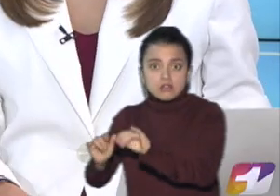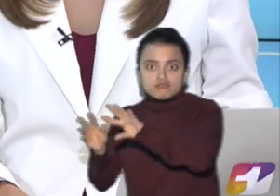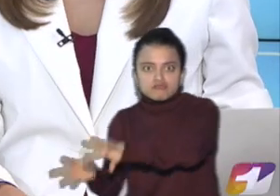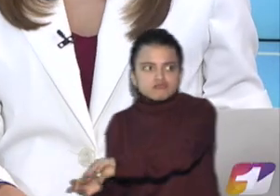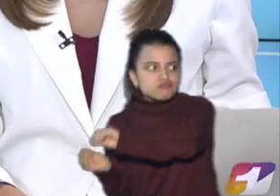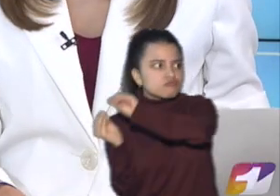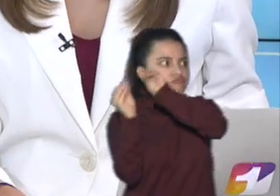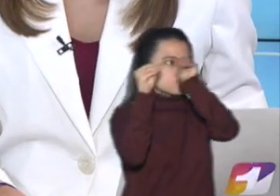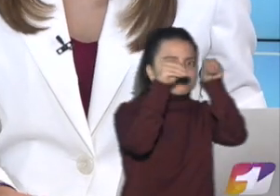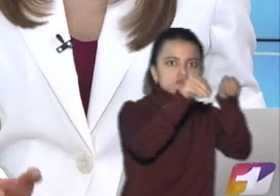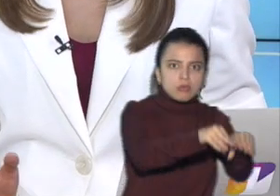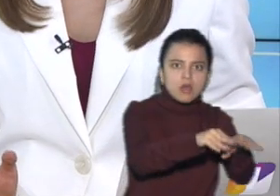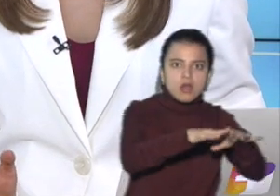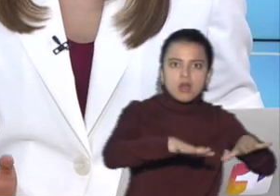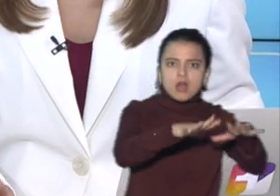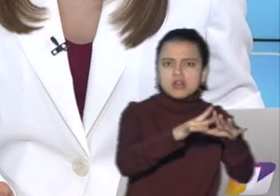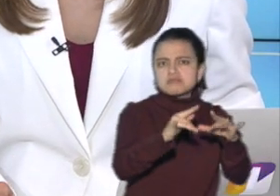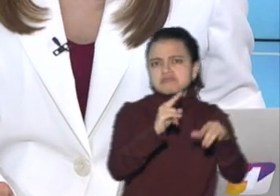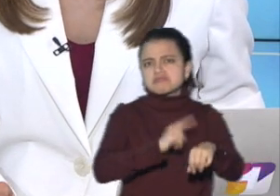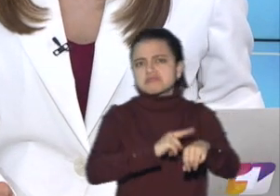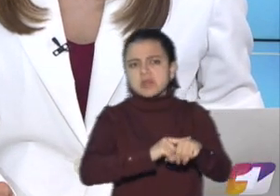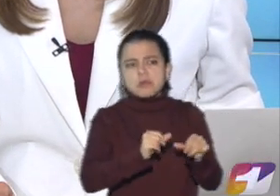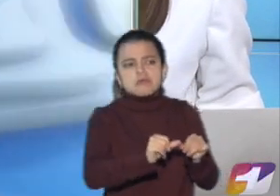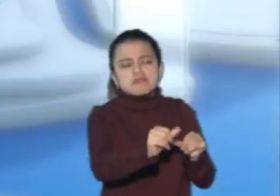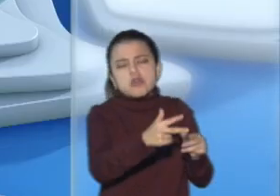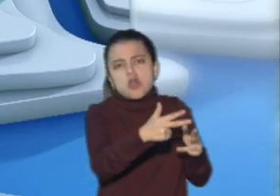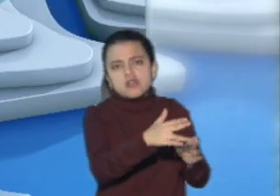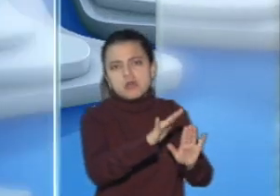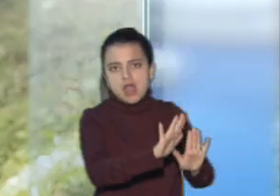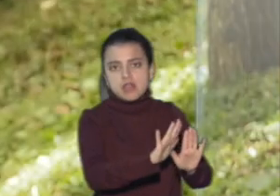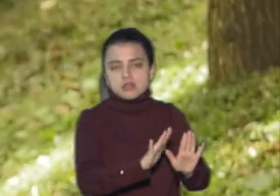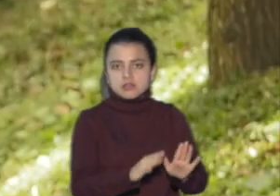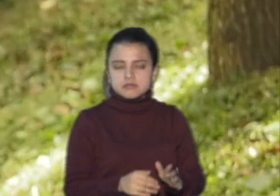Luisa, muy buenas tardes. ¿Qué viene en este proceso de traslado?